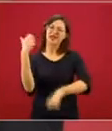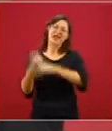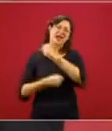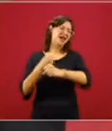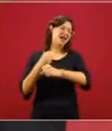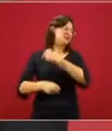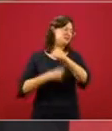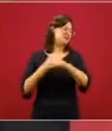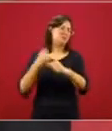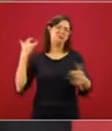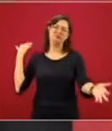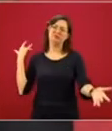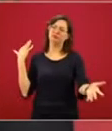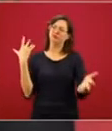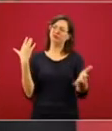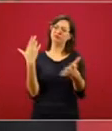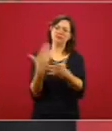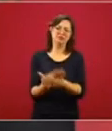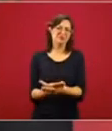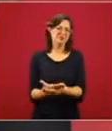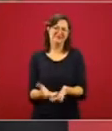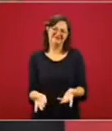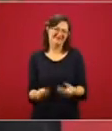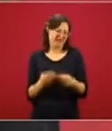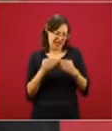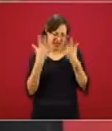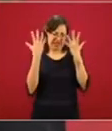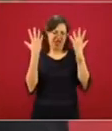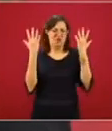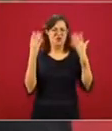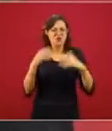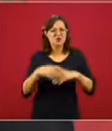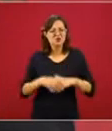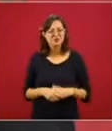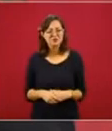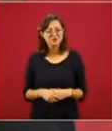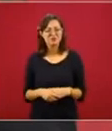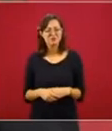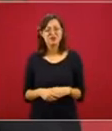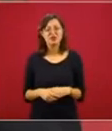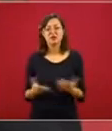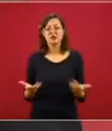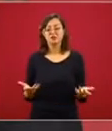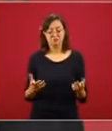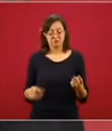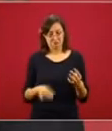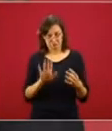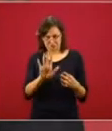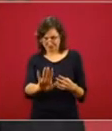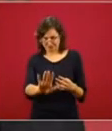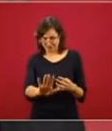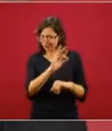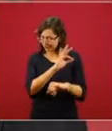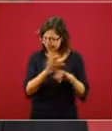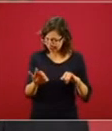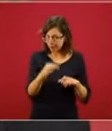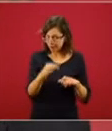muy claro. Entonces, no he terminado, me falta un punto.